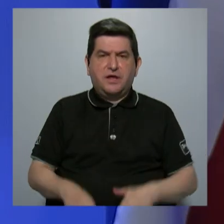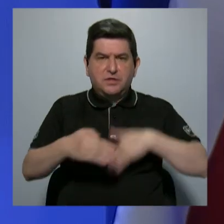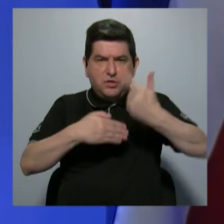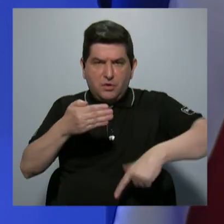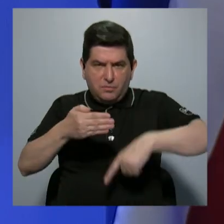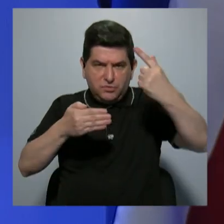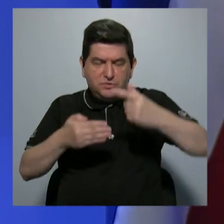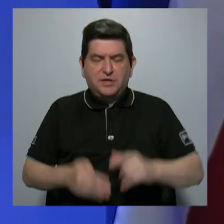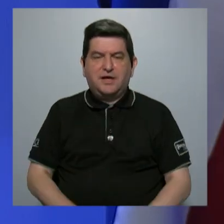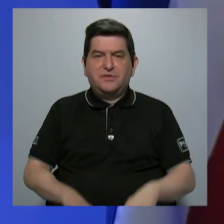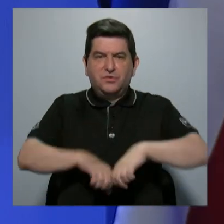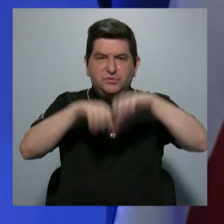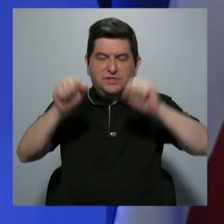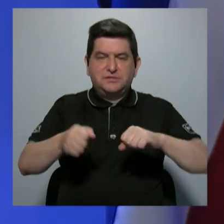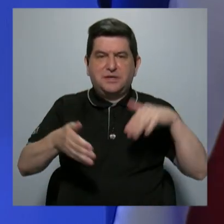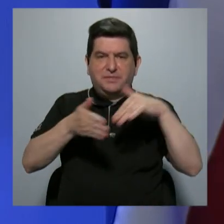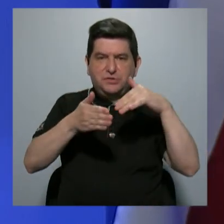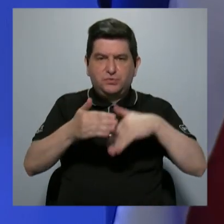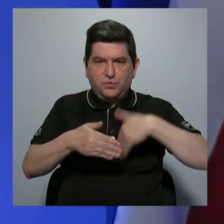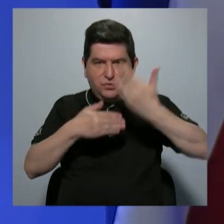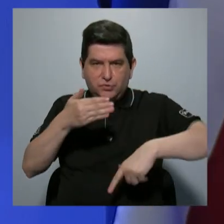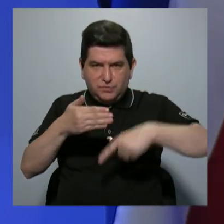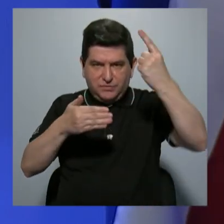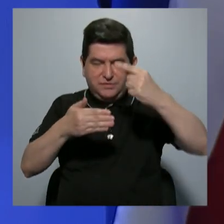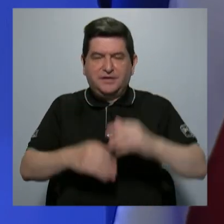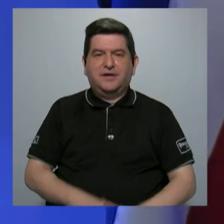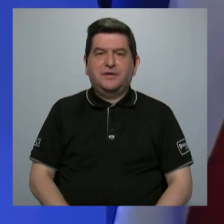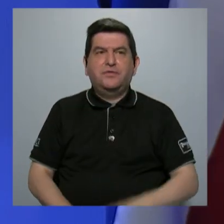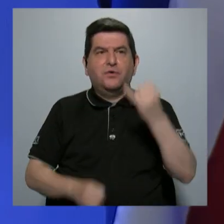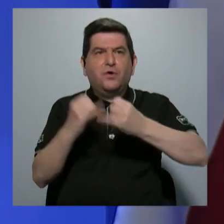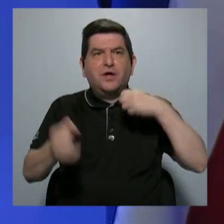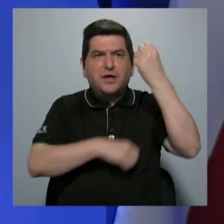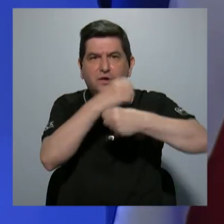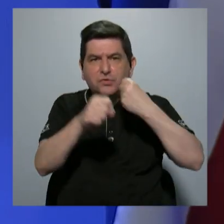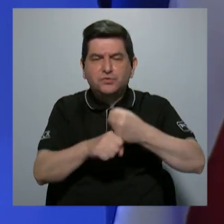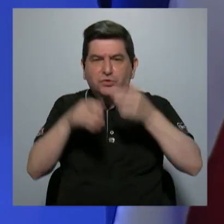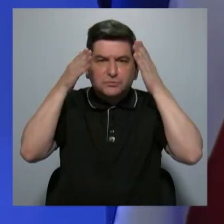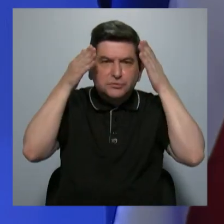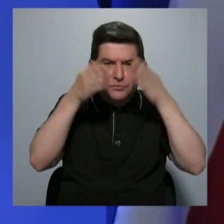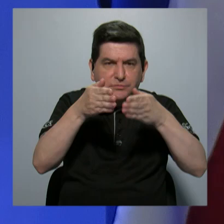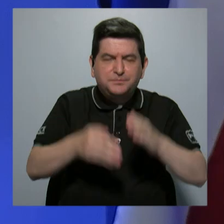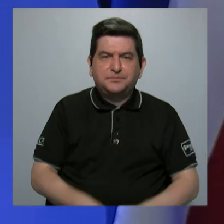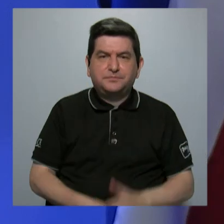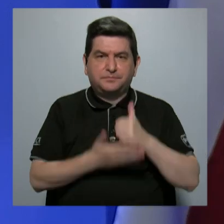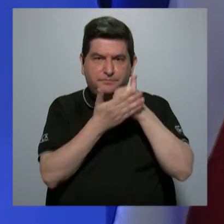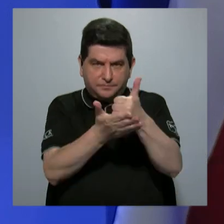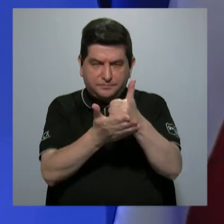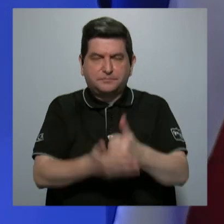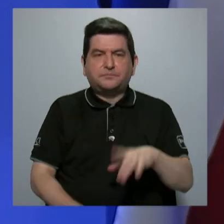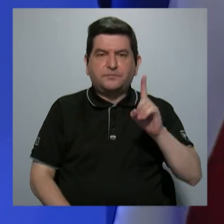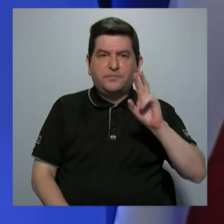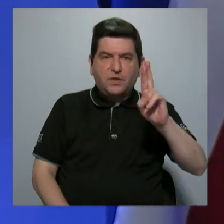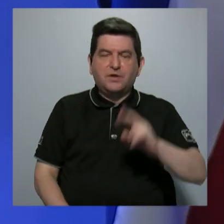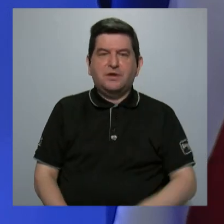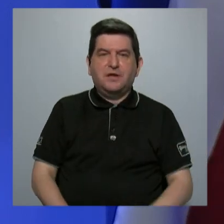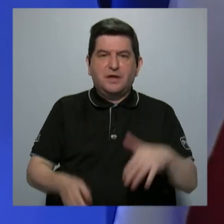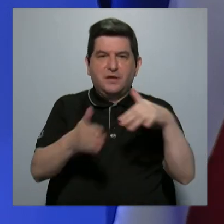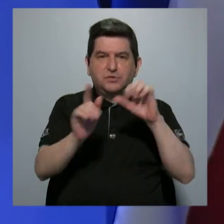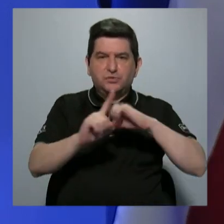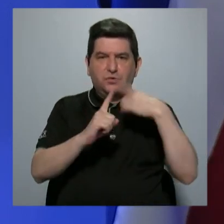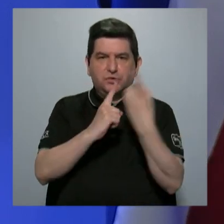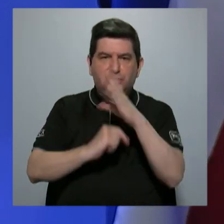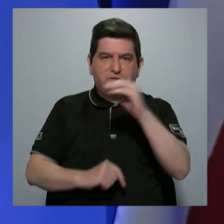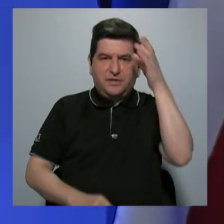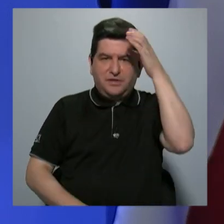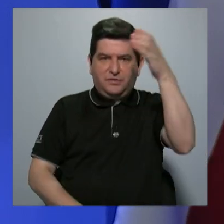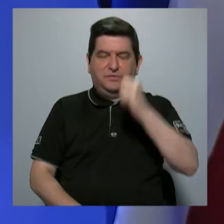que ofrece el sistema de estudios de posgrado. En los últimos años me he concentrado en colaborar con el doctorado en estudios de la sociedad y la